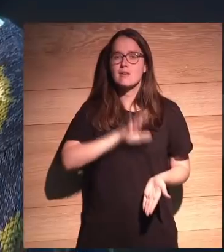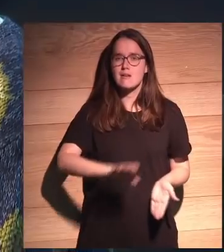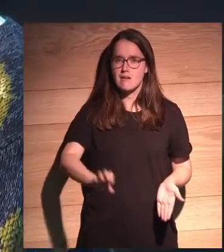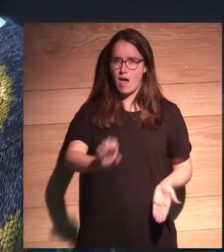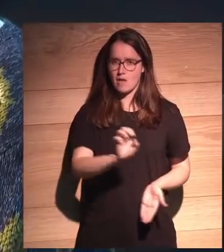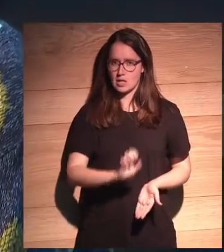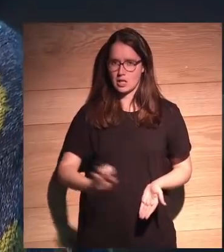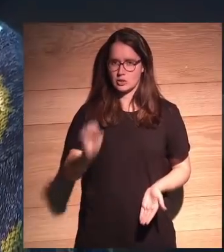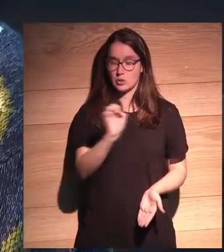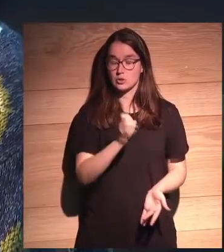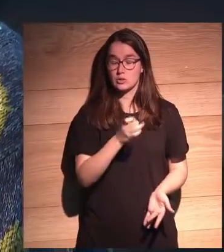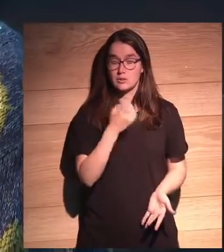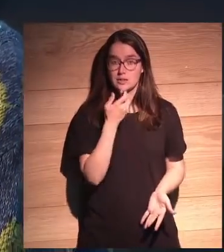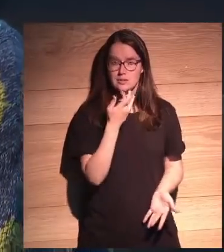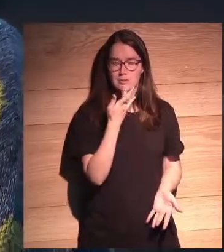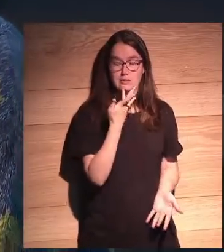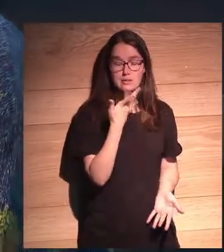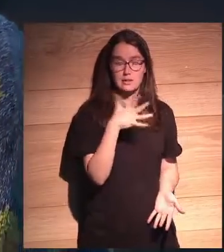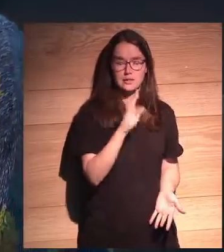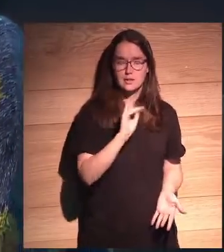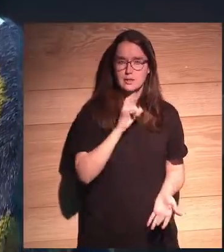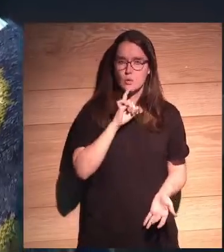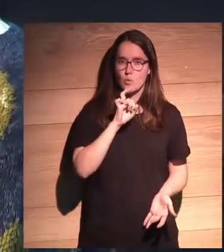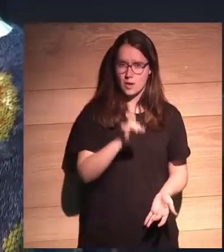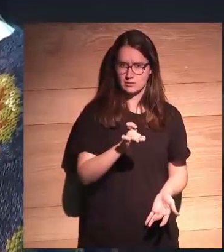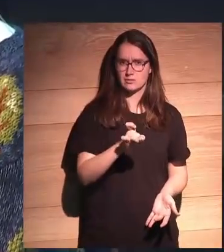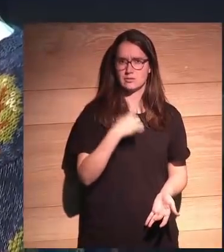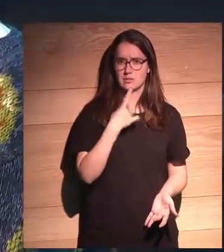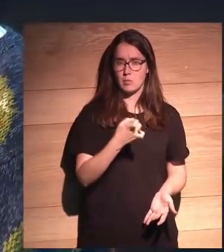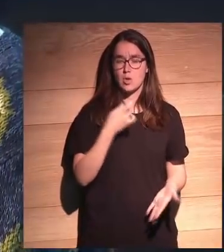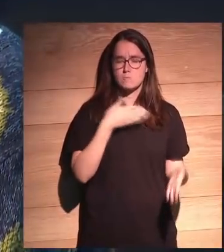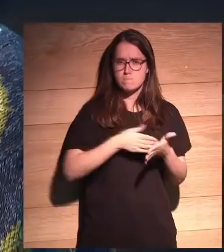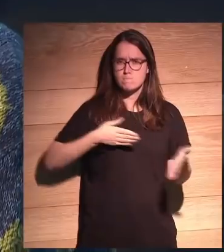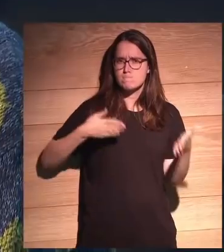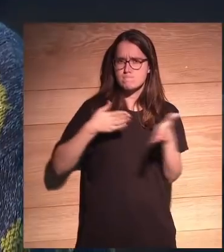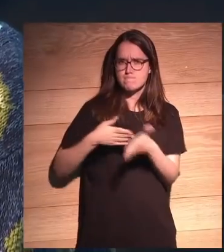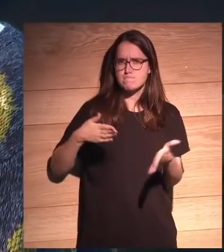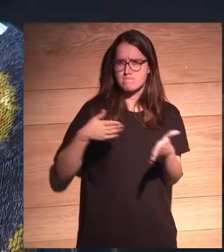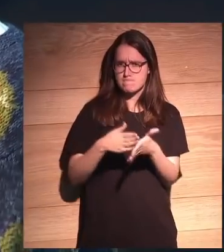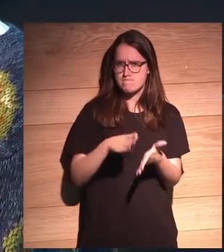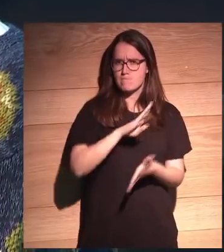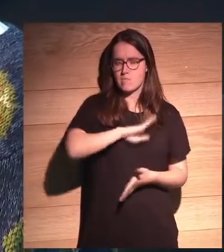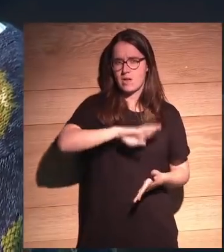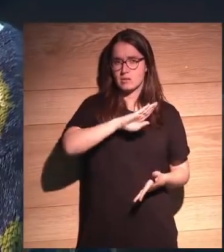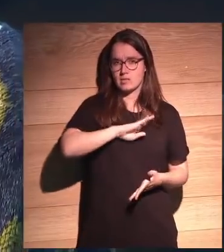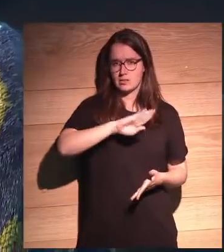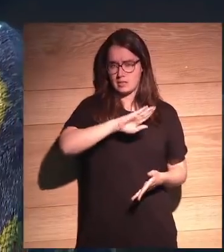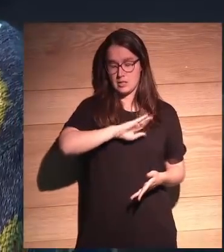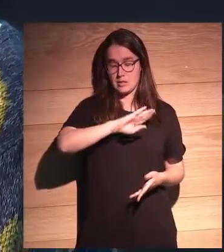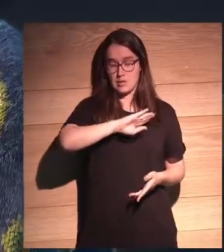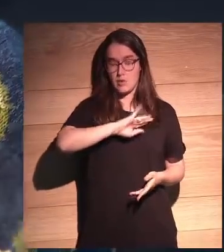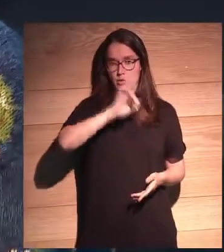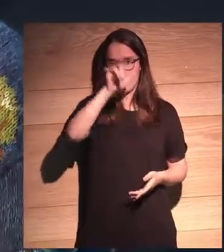maravilloso, casi incomprensible con la cantidad de dificultades que se ha encontrado. Parece mentira que una